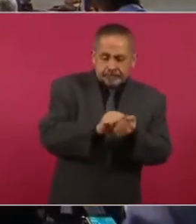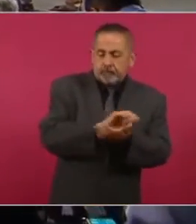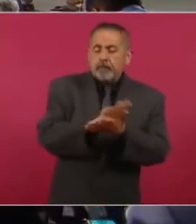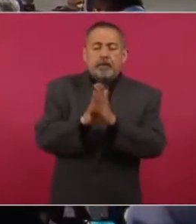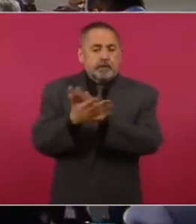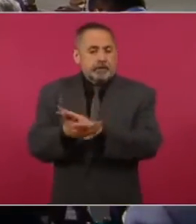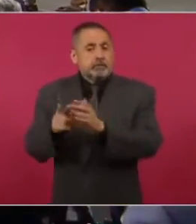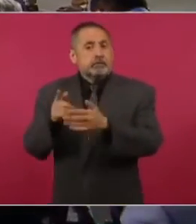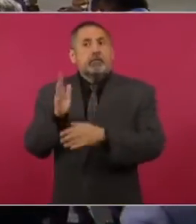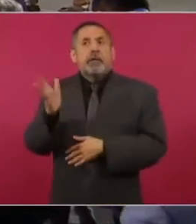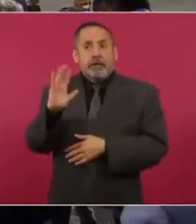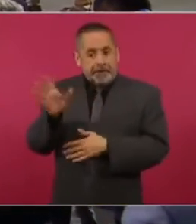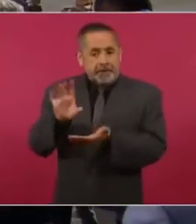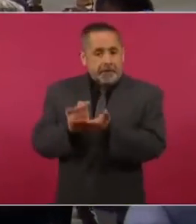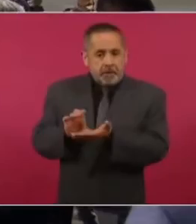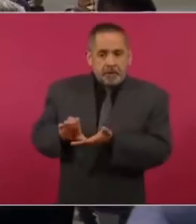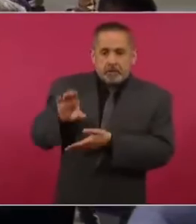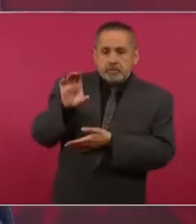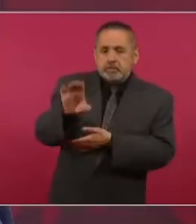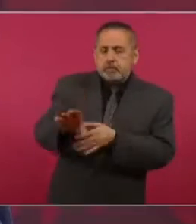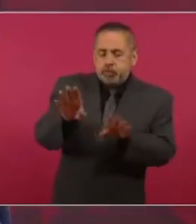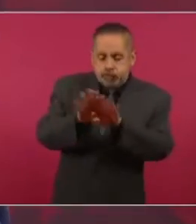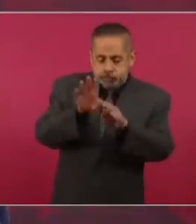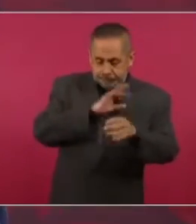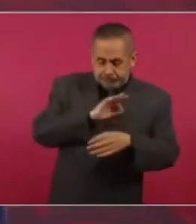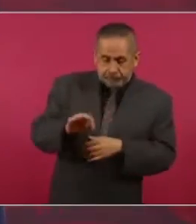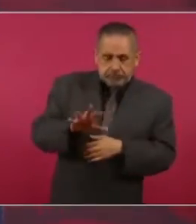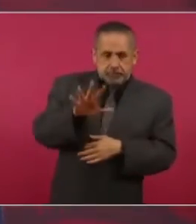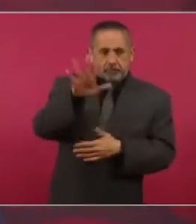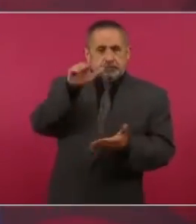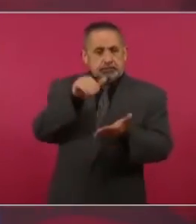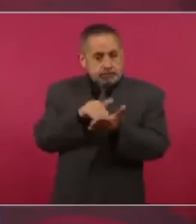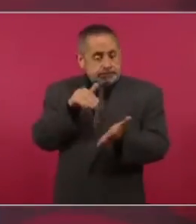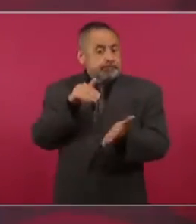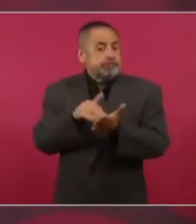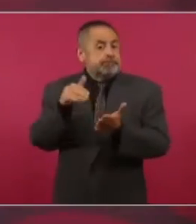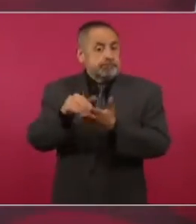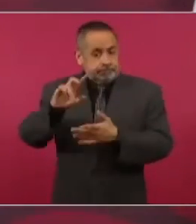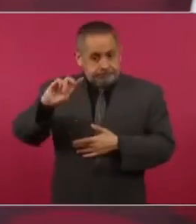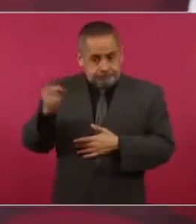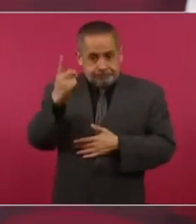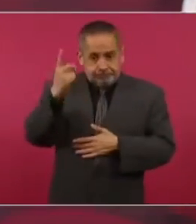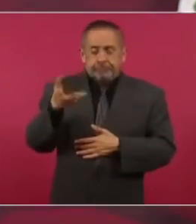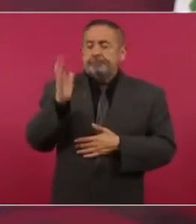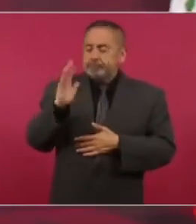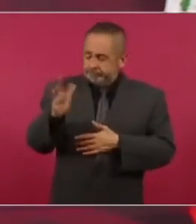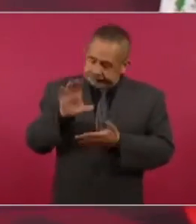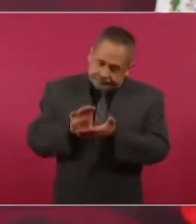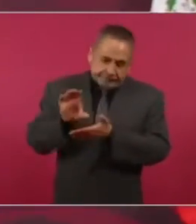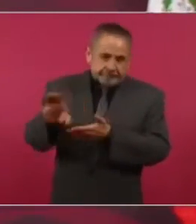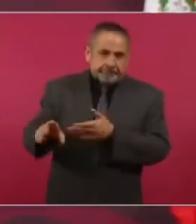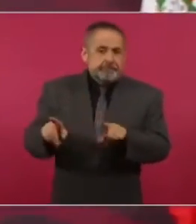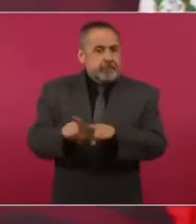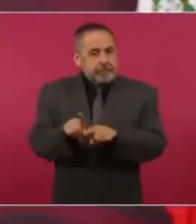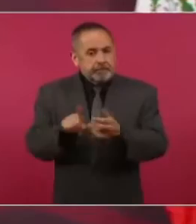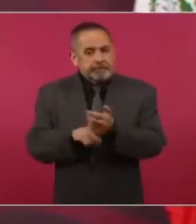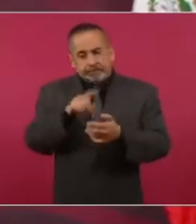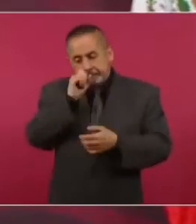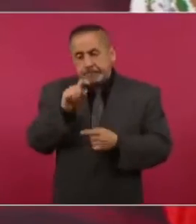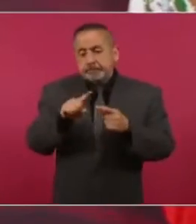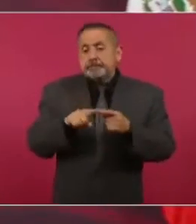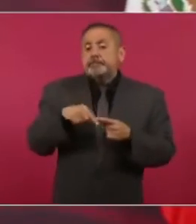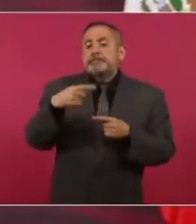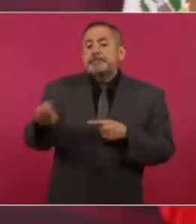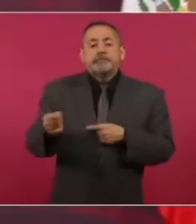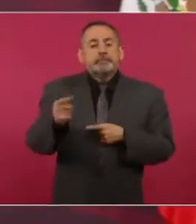una inversión pues de alrededor de $5,000 millones, y del lado del